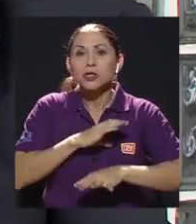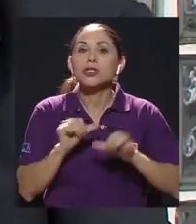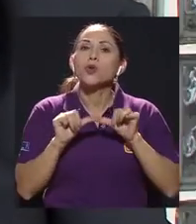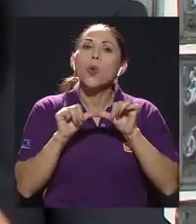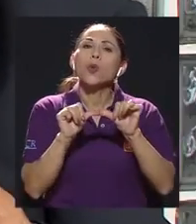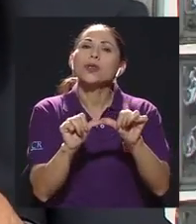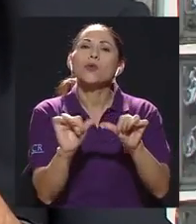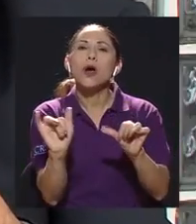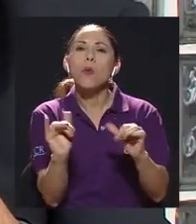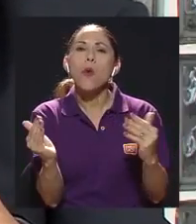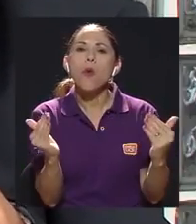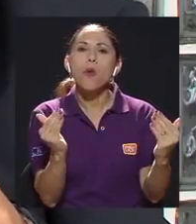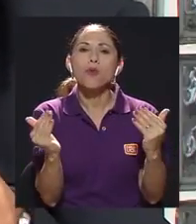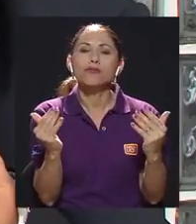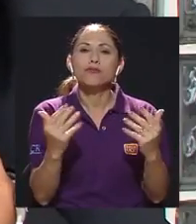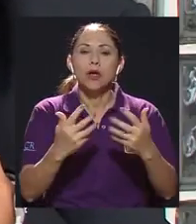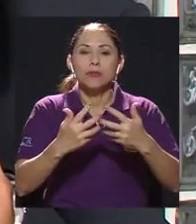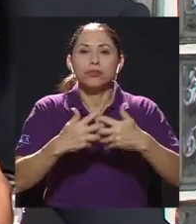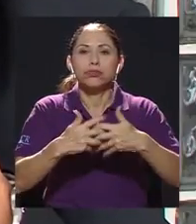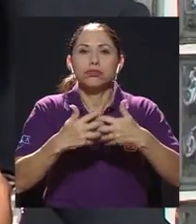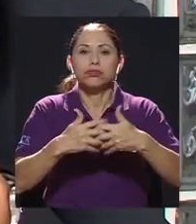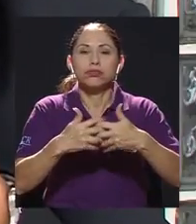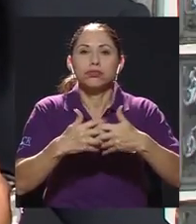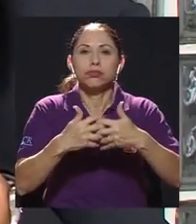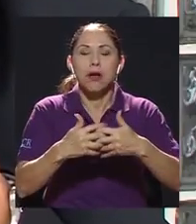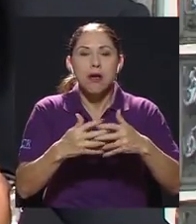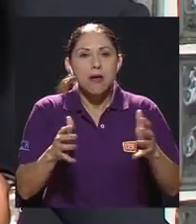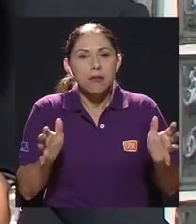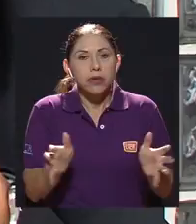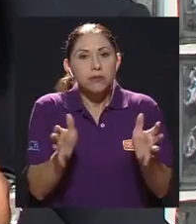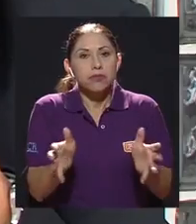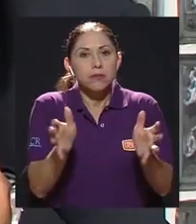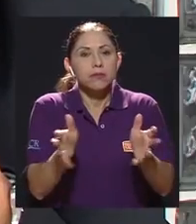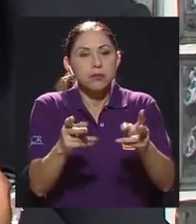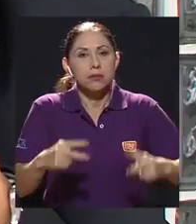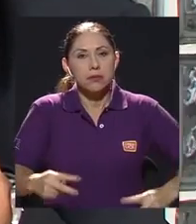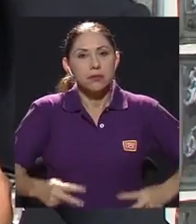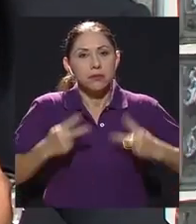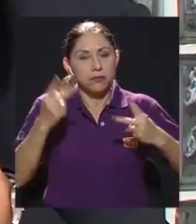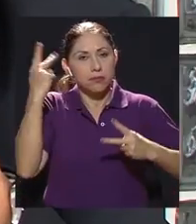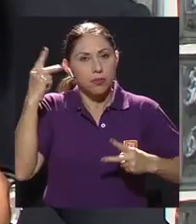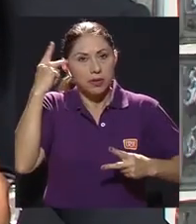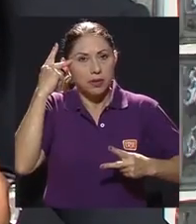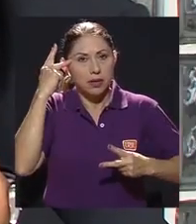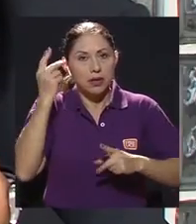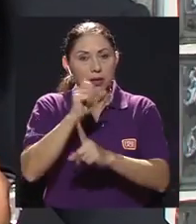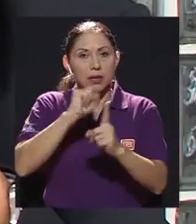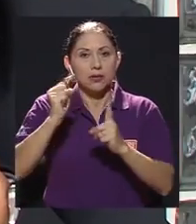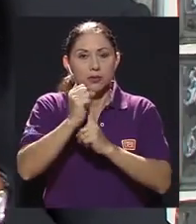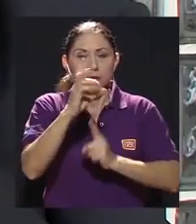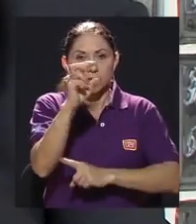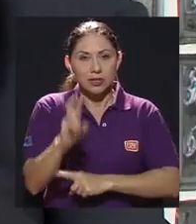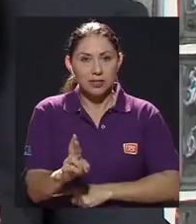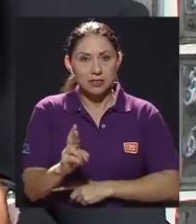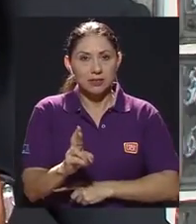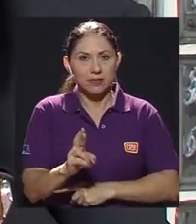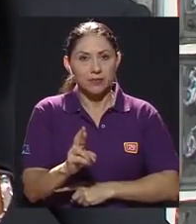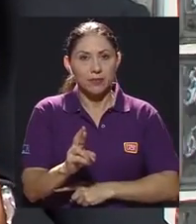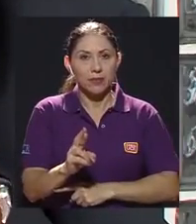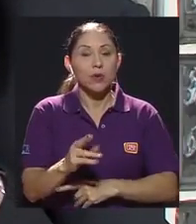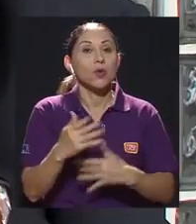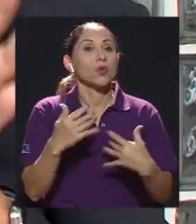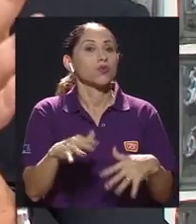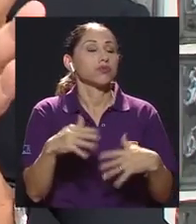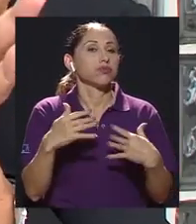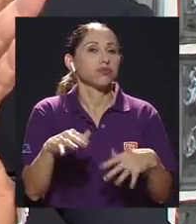motor de la activación de la vida política en la sociedad costarricense. Uno encuentra una